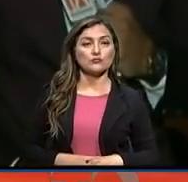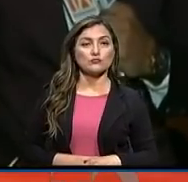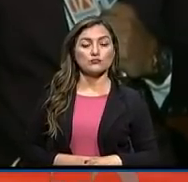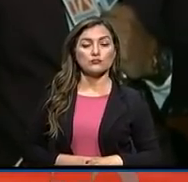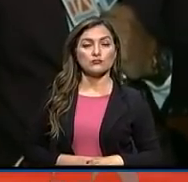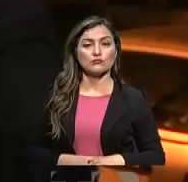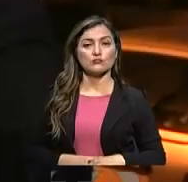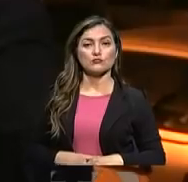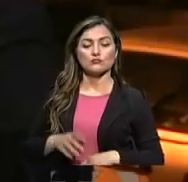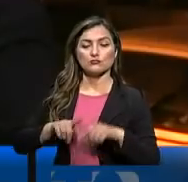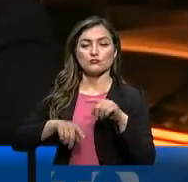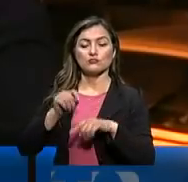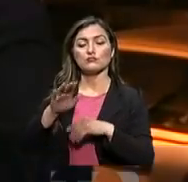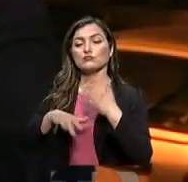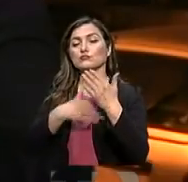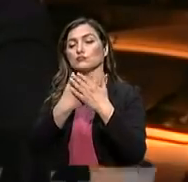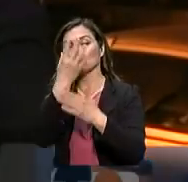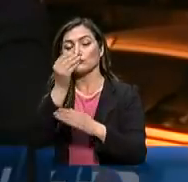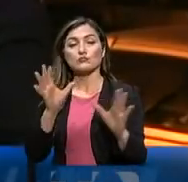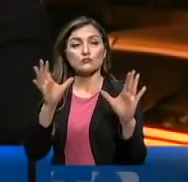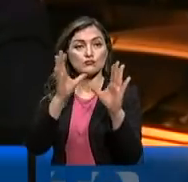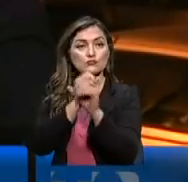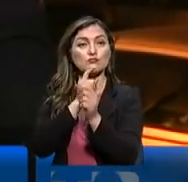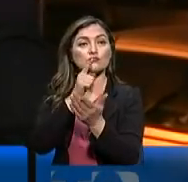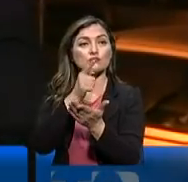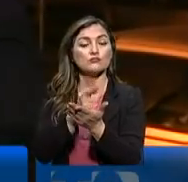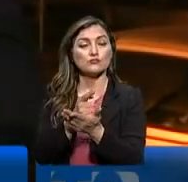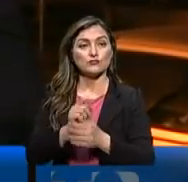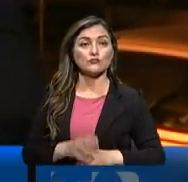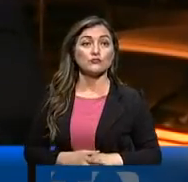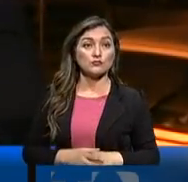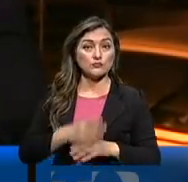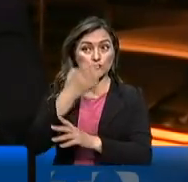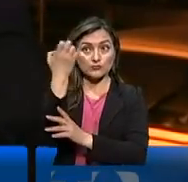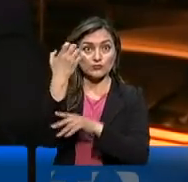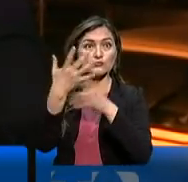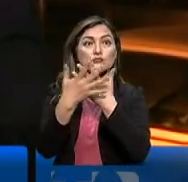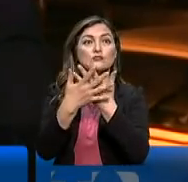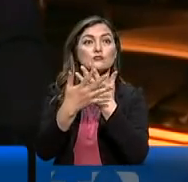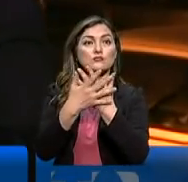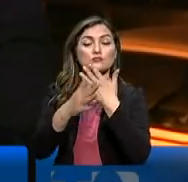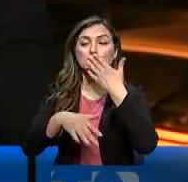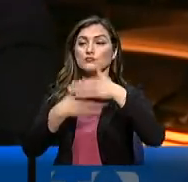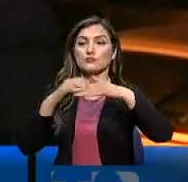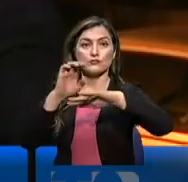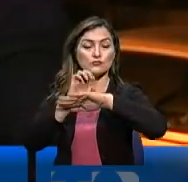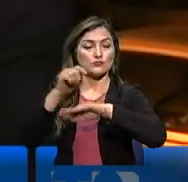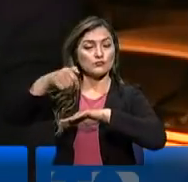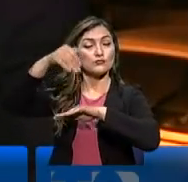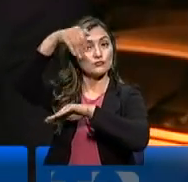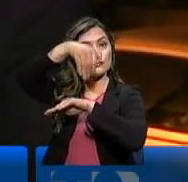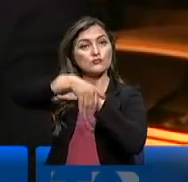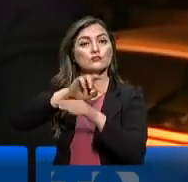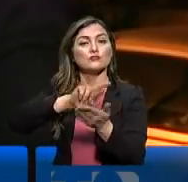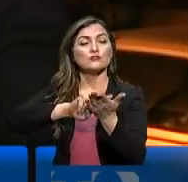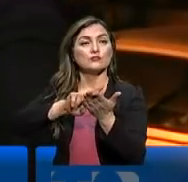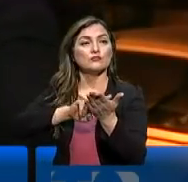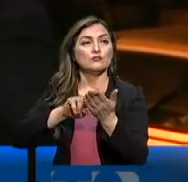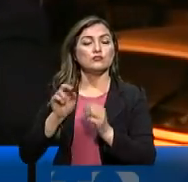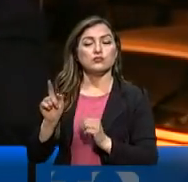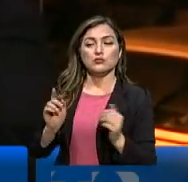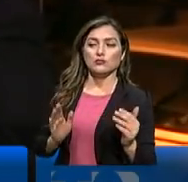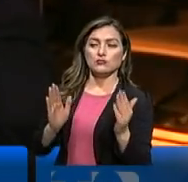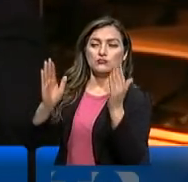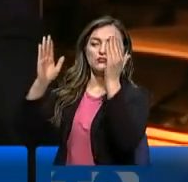Milton, Diana, amigos, ¿qué tal? Buenas noches. Así es, frente a la emergencia penitenciaria que se vive en el país, esta tarde se reunió aquí en las instalaciones